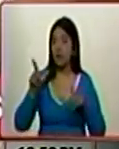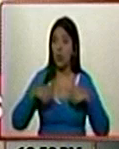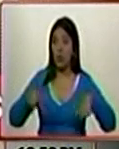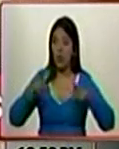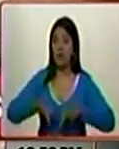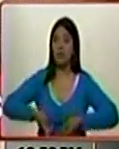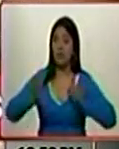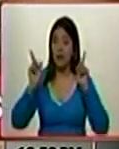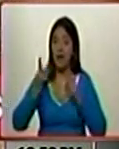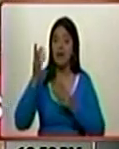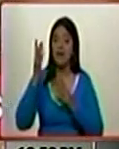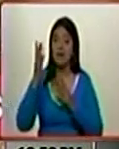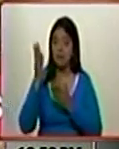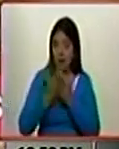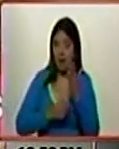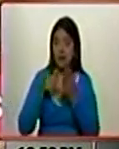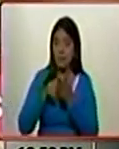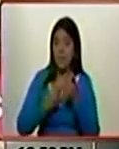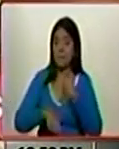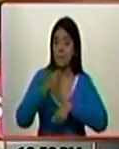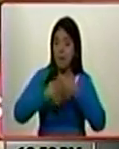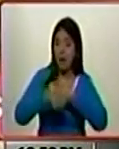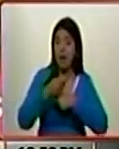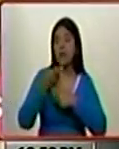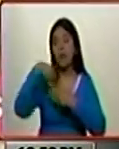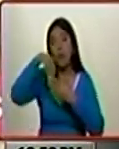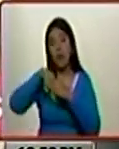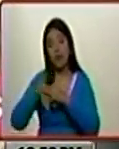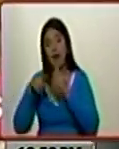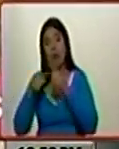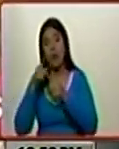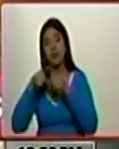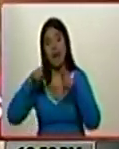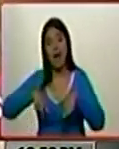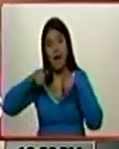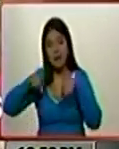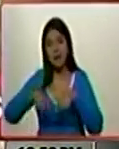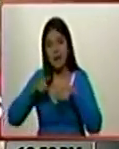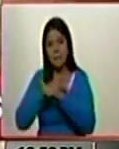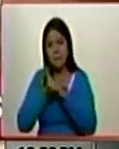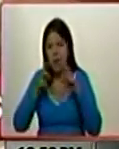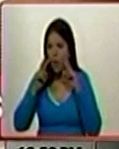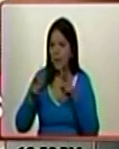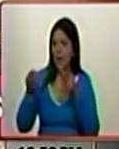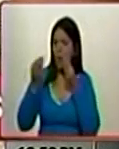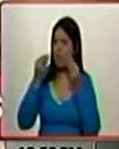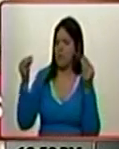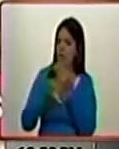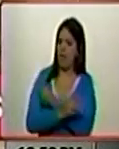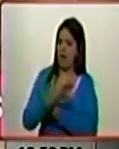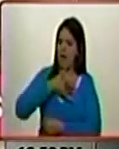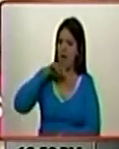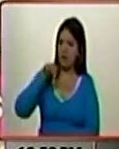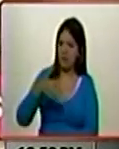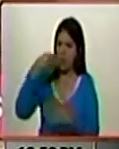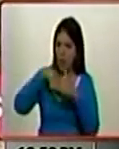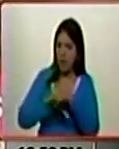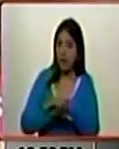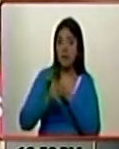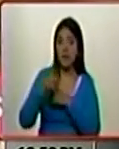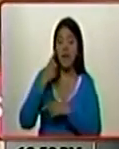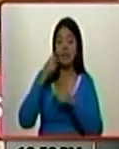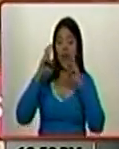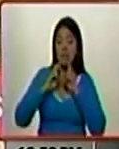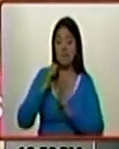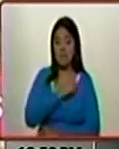legalmente registrado para la comercialización y depósito de productos agrícolas, al encontrarse esta cantidad de alimentos y productos, incluso de higiene, de aseo personal,